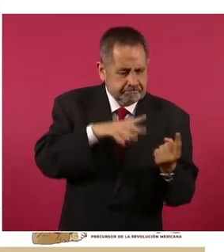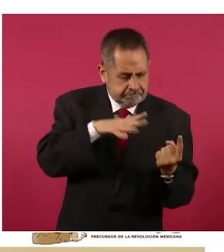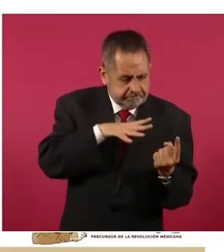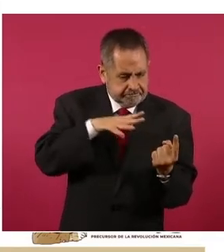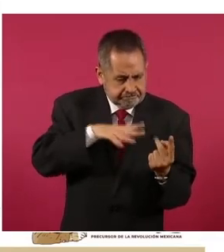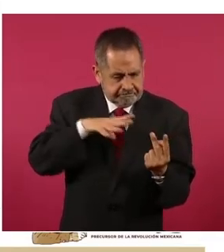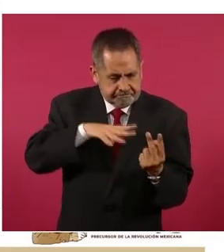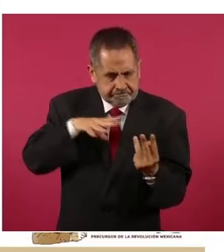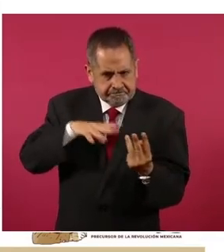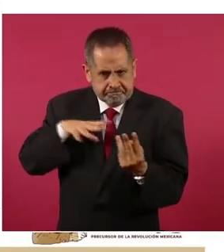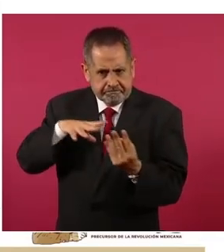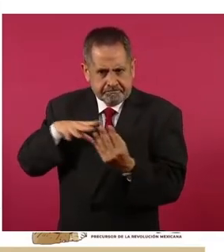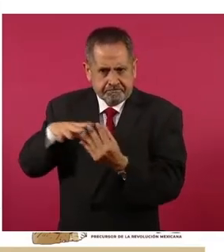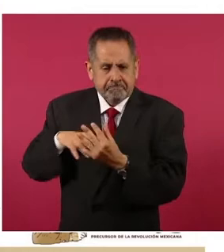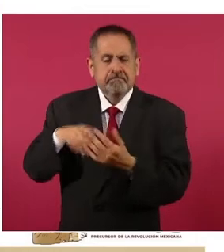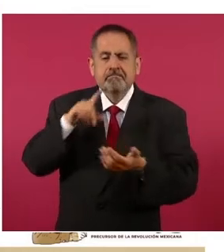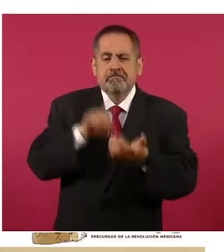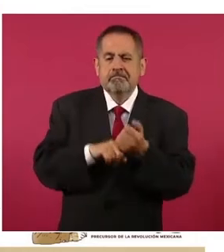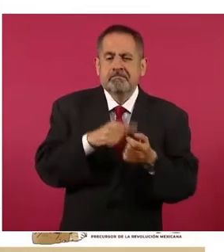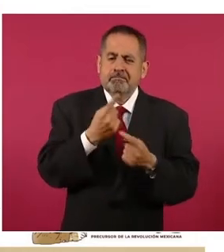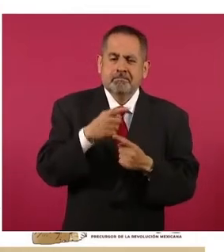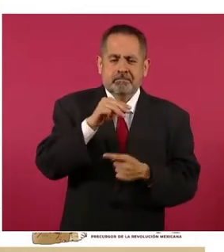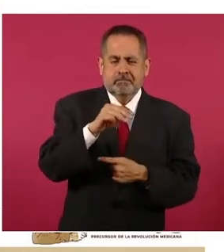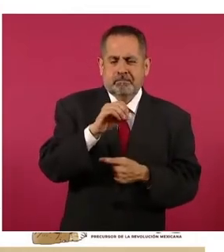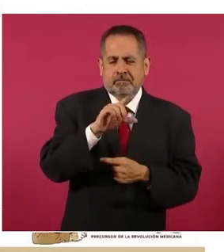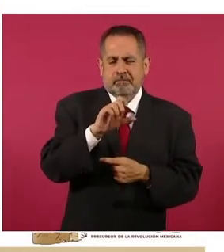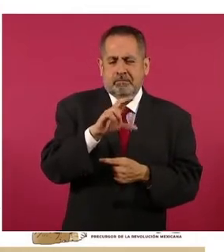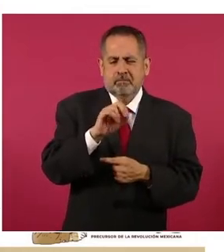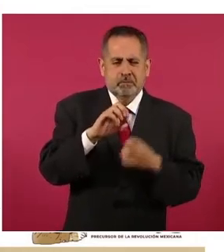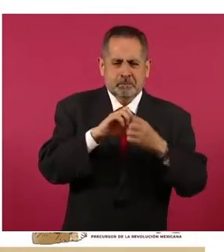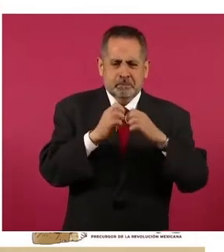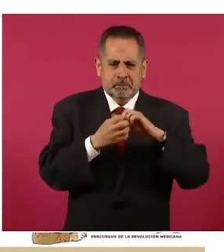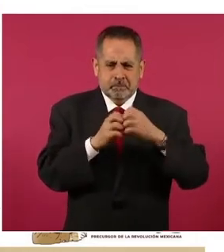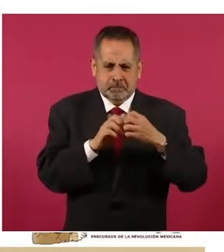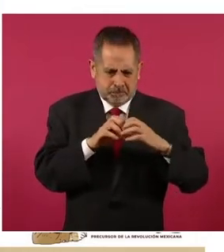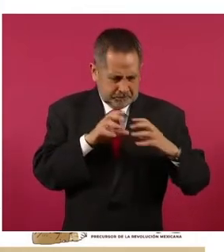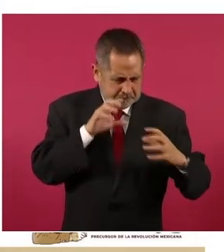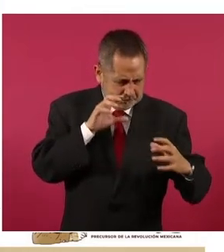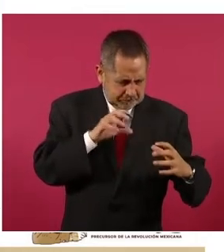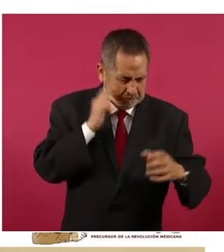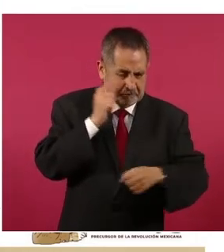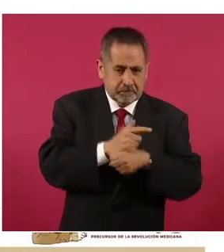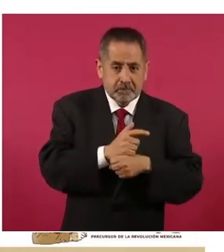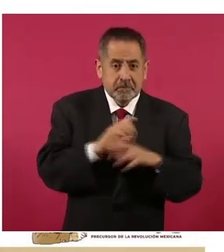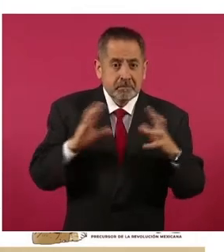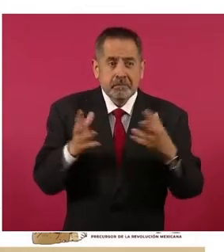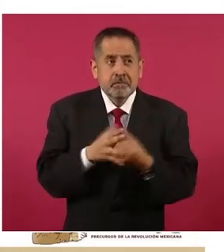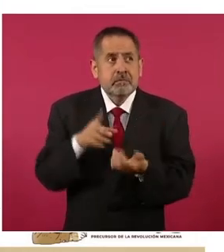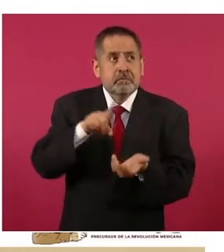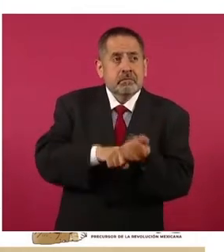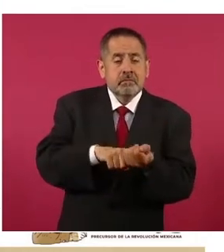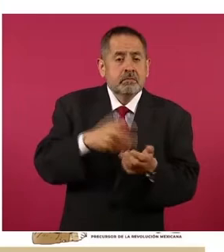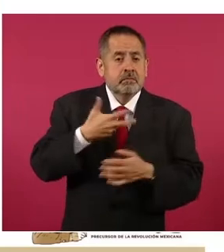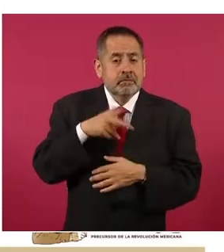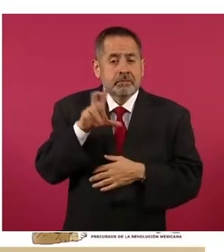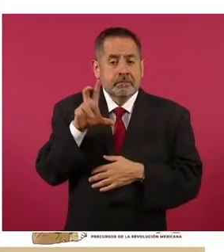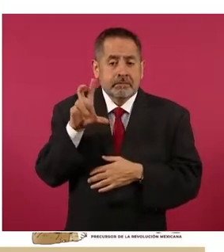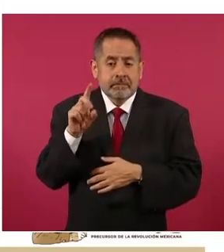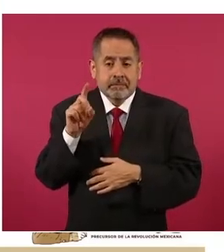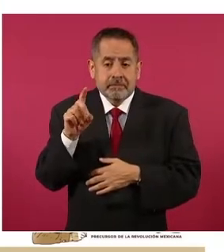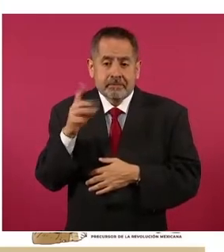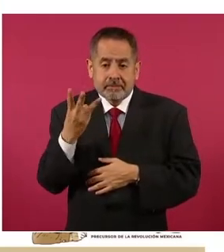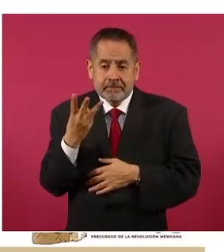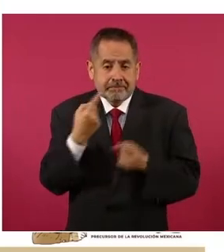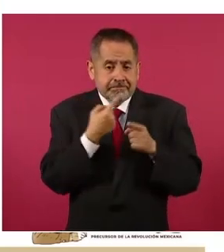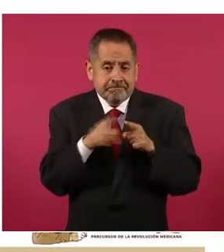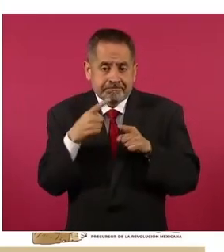el vapeador, una molécula. Como verán, en esta prueba detectamos 33 sustancias, de